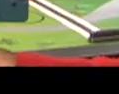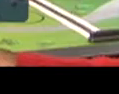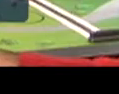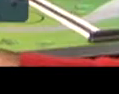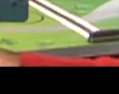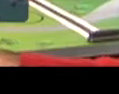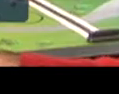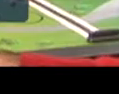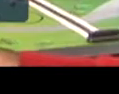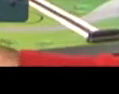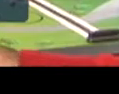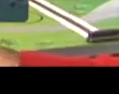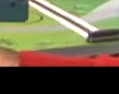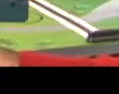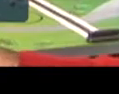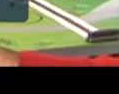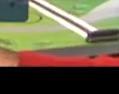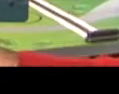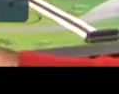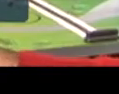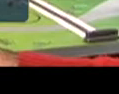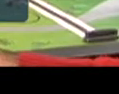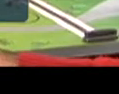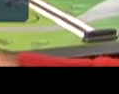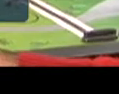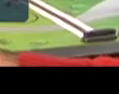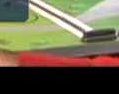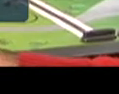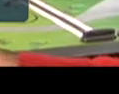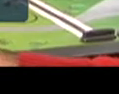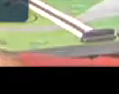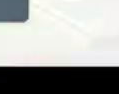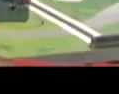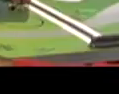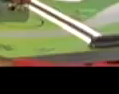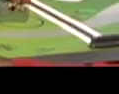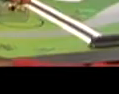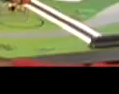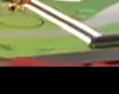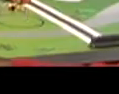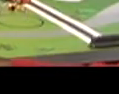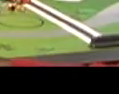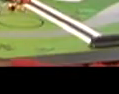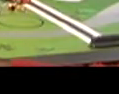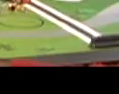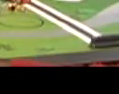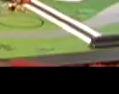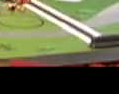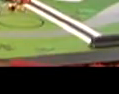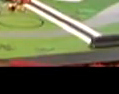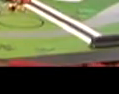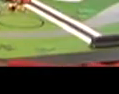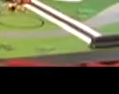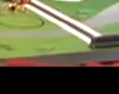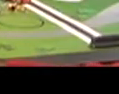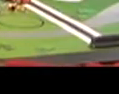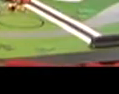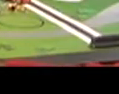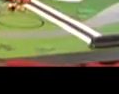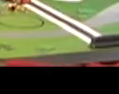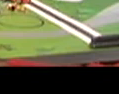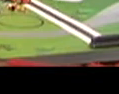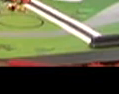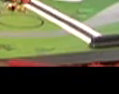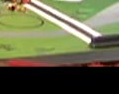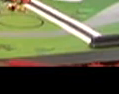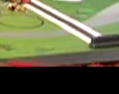que hacemos es padre, armamos, jugamos con robots. Antes en mi escuela había robótica, entonces